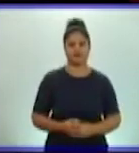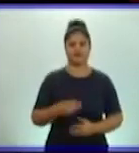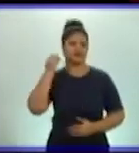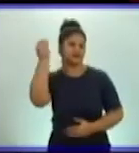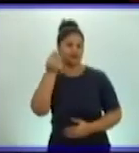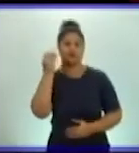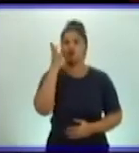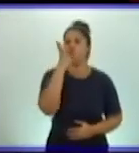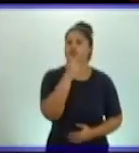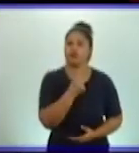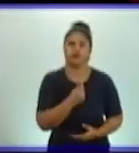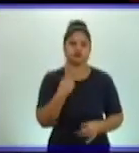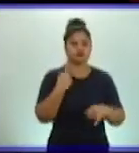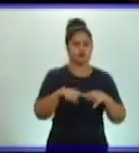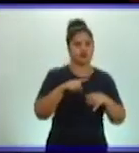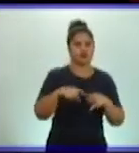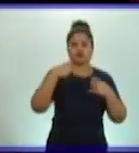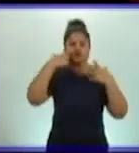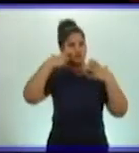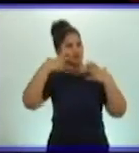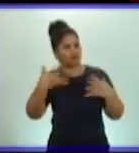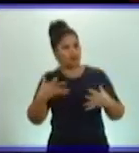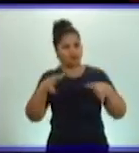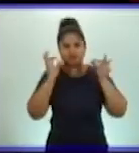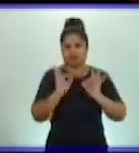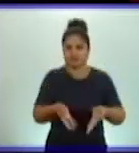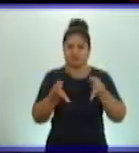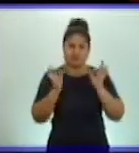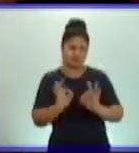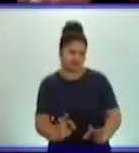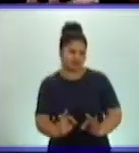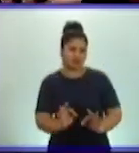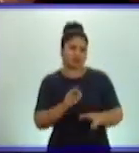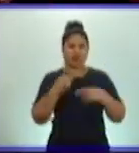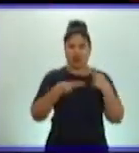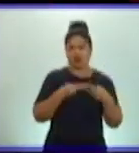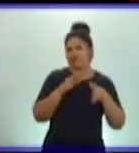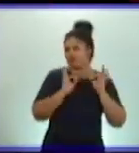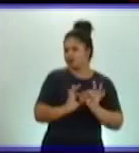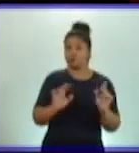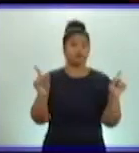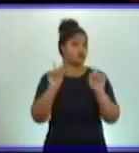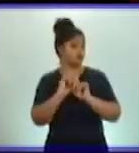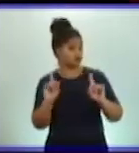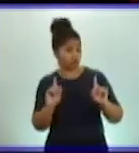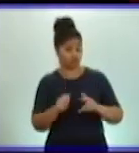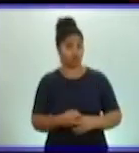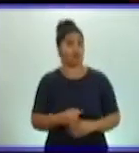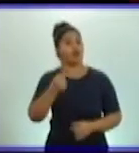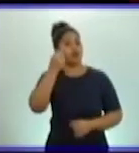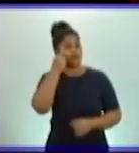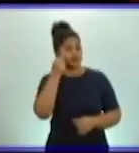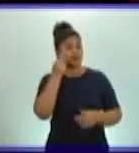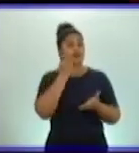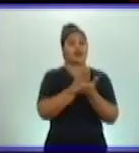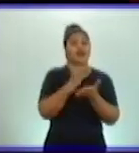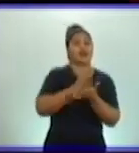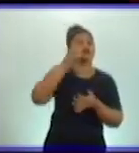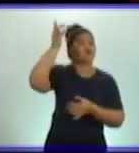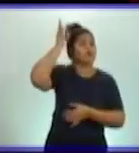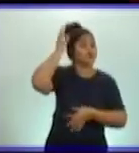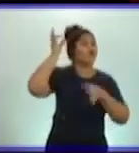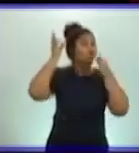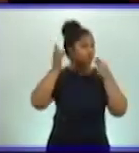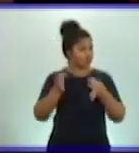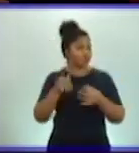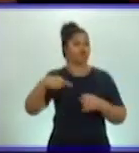experimentar. Por eso es que es importante que en español no solo veamos en nuestras clases, eso está dicho, sí, es un conejillo, es una